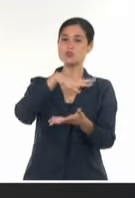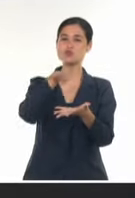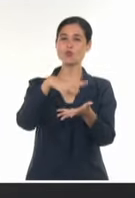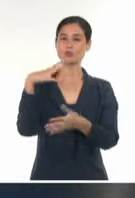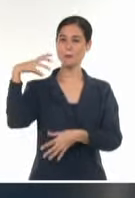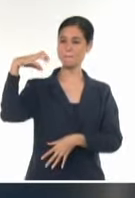¡Gracias!